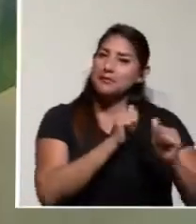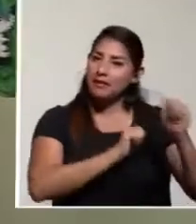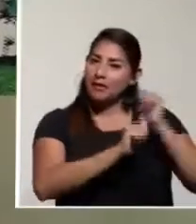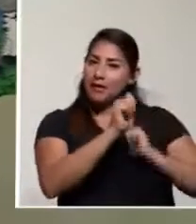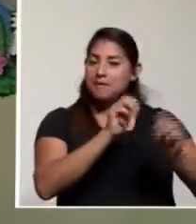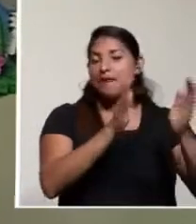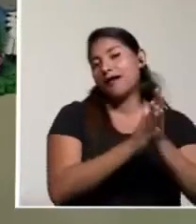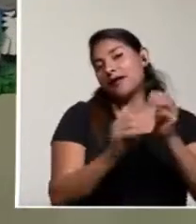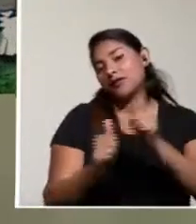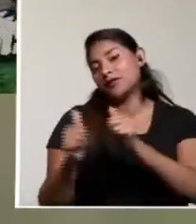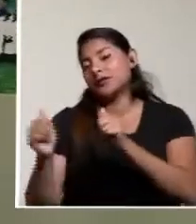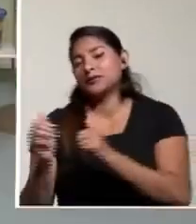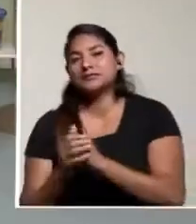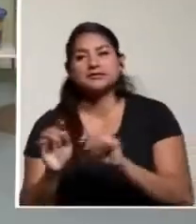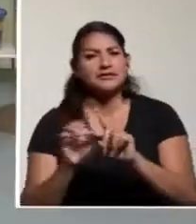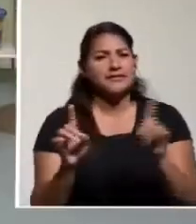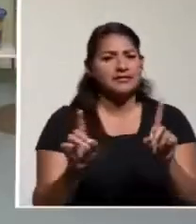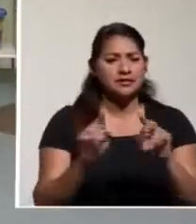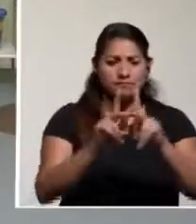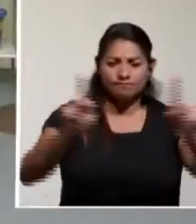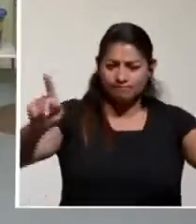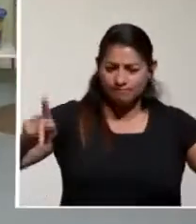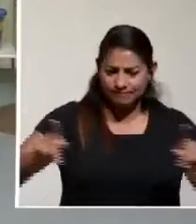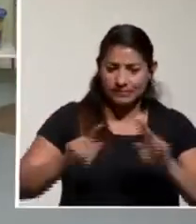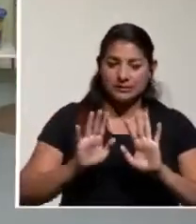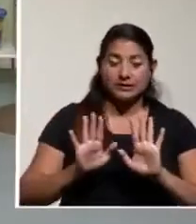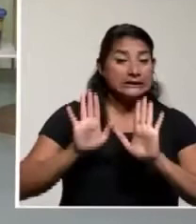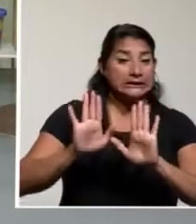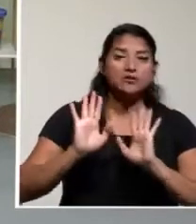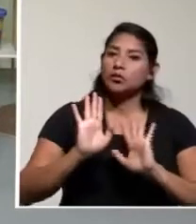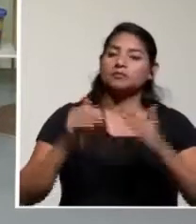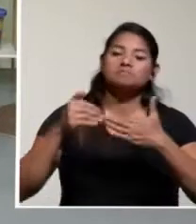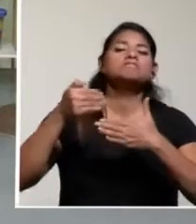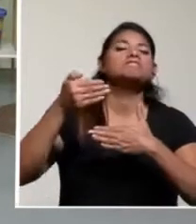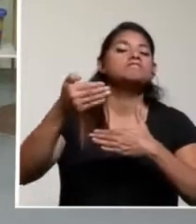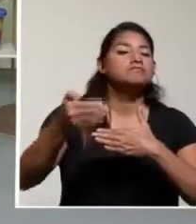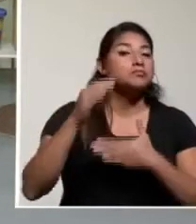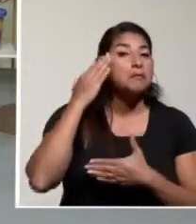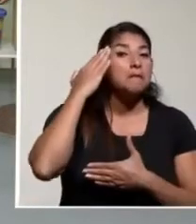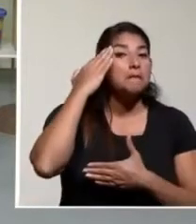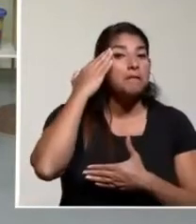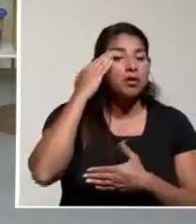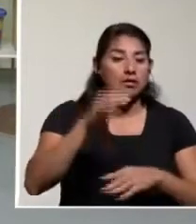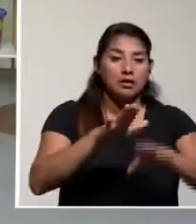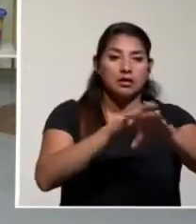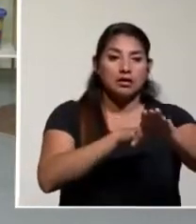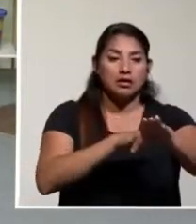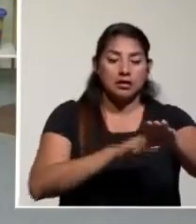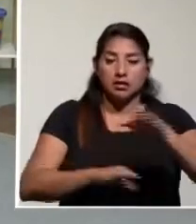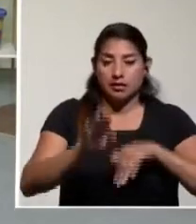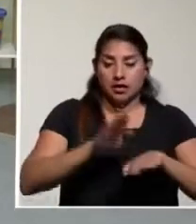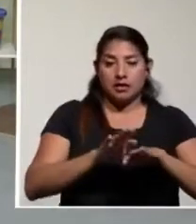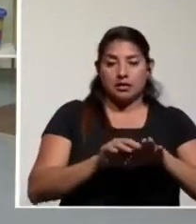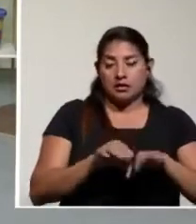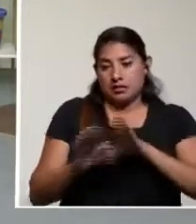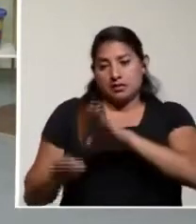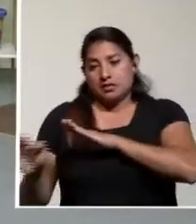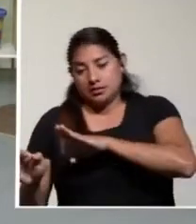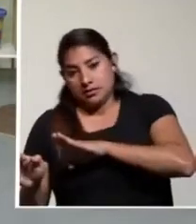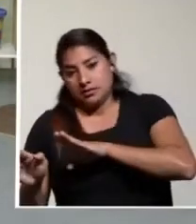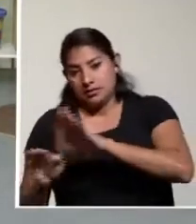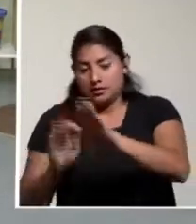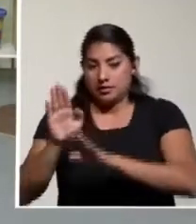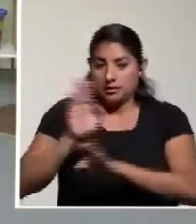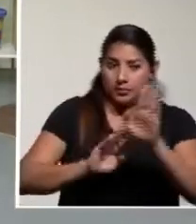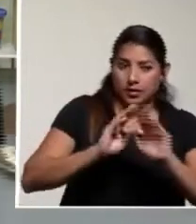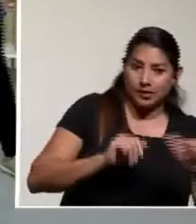lado y para el otro. Pero eso todavía no lo vamos a hacer porque coordinar, caminar para un lado y